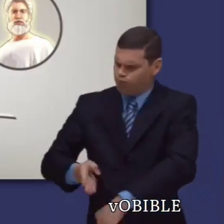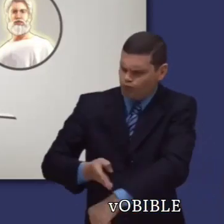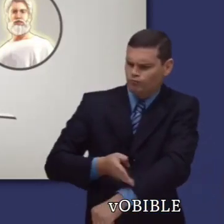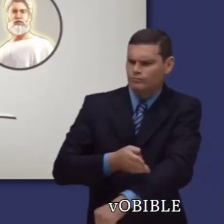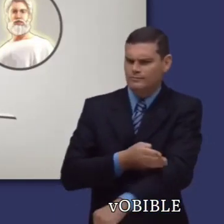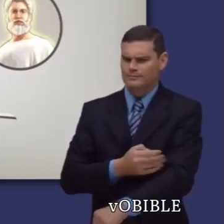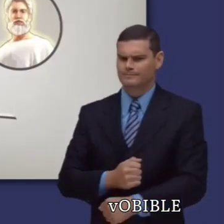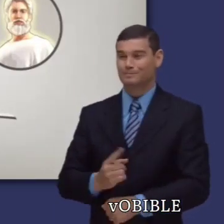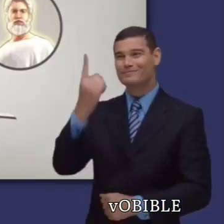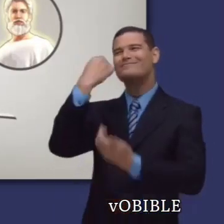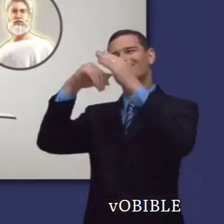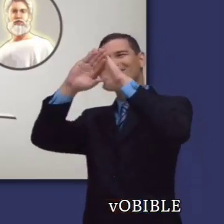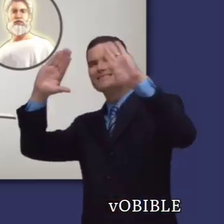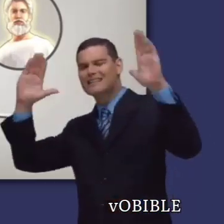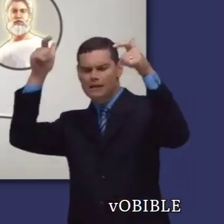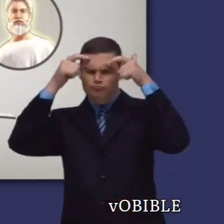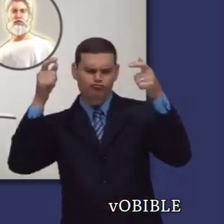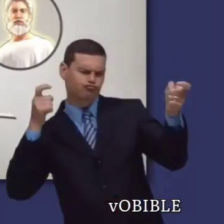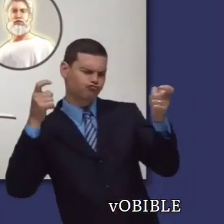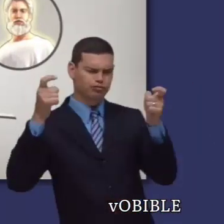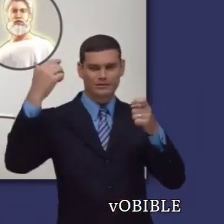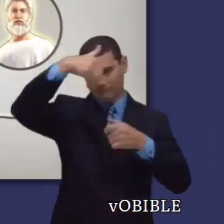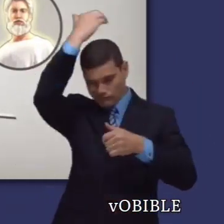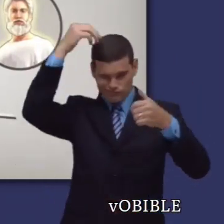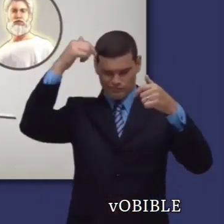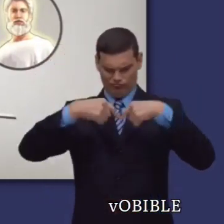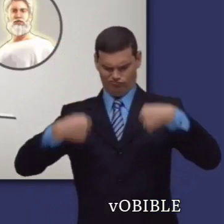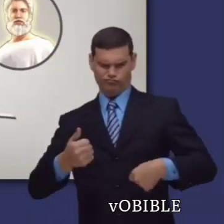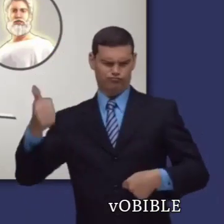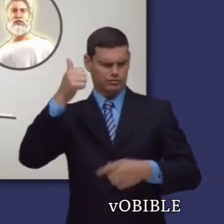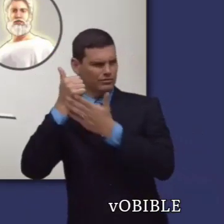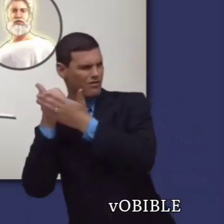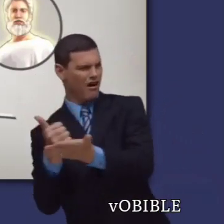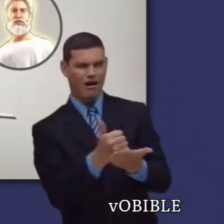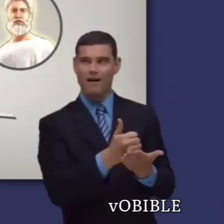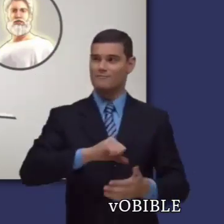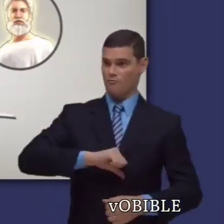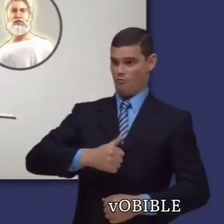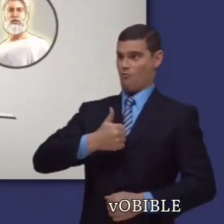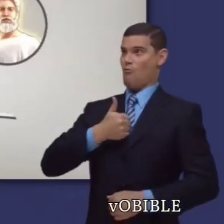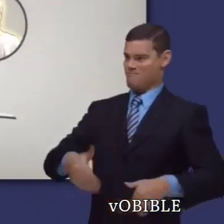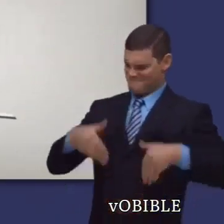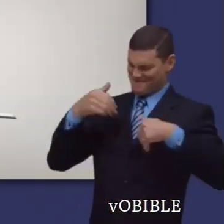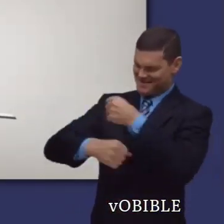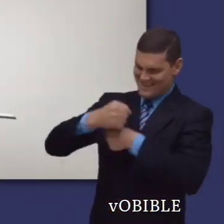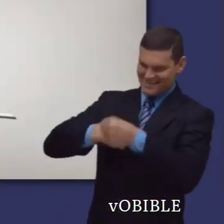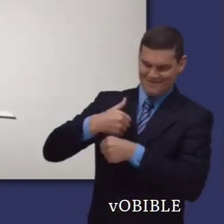sumo sacerdote celestial y rey del reino, para eliminar de una vez por todas el pecado y la muerte.